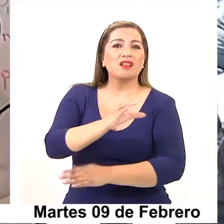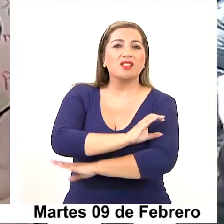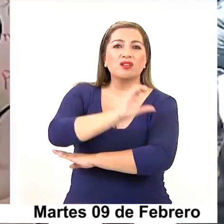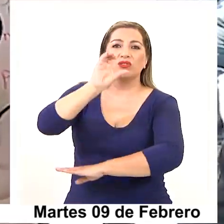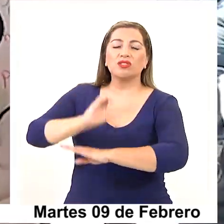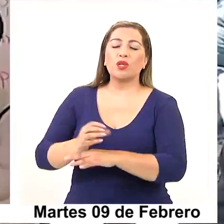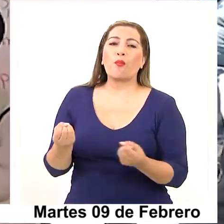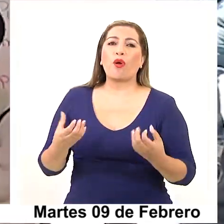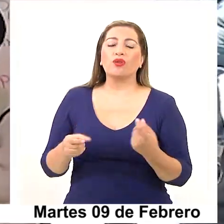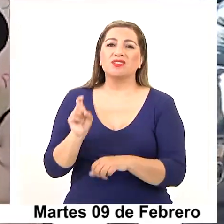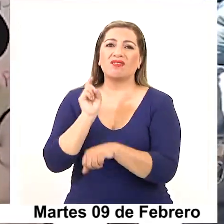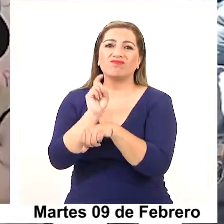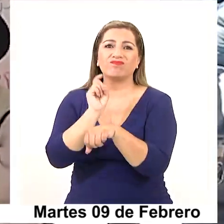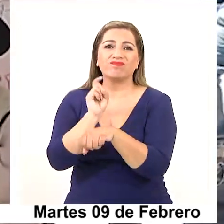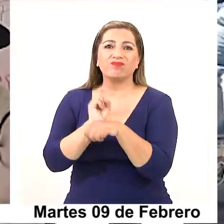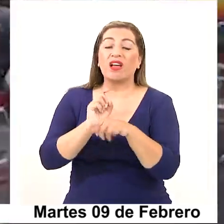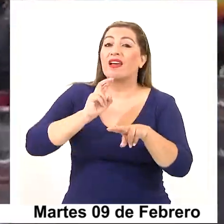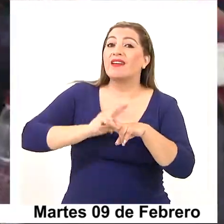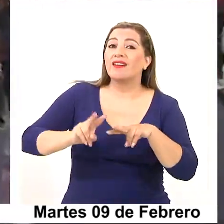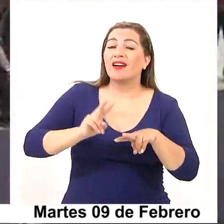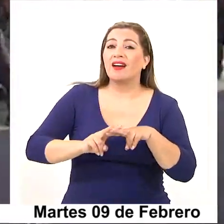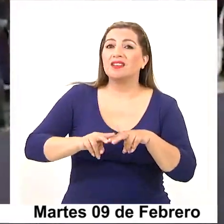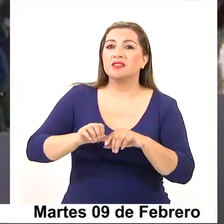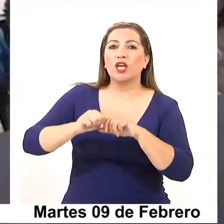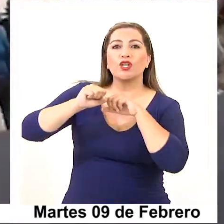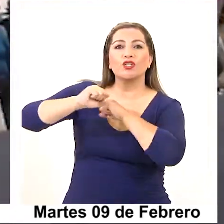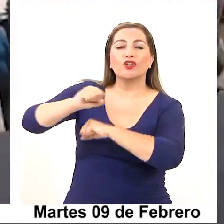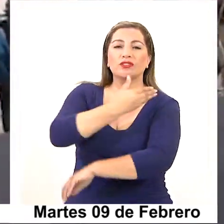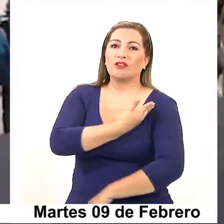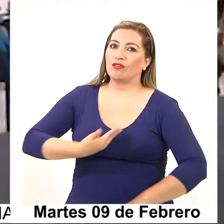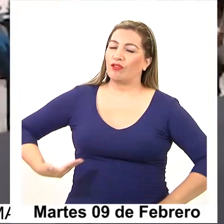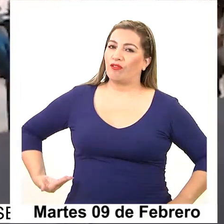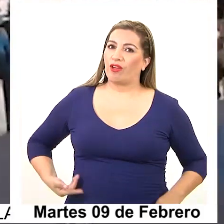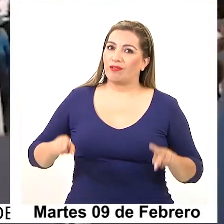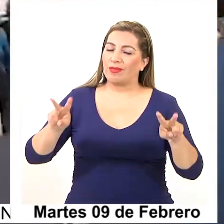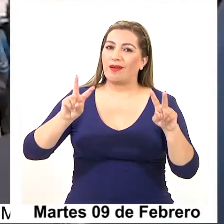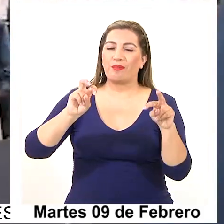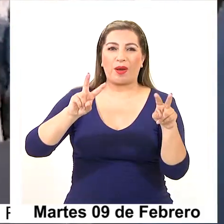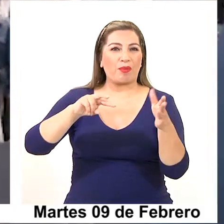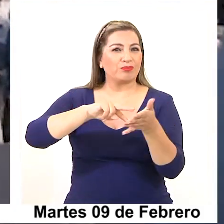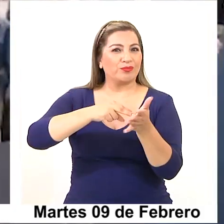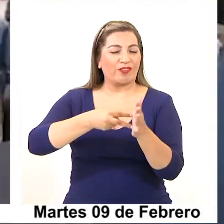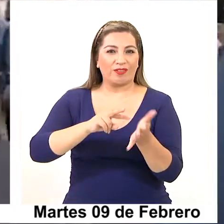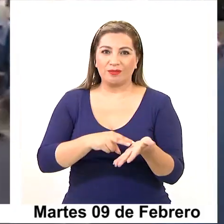debido a las críticas que el edil ha realizado contra el gobierno por el manejo de esta crisis.